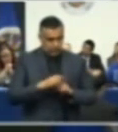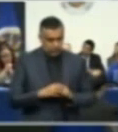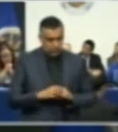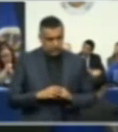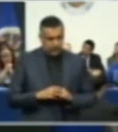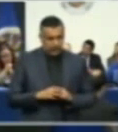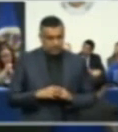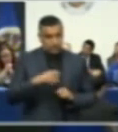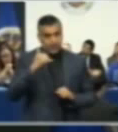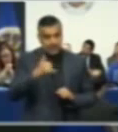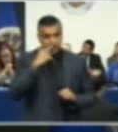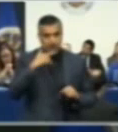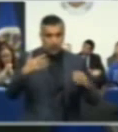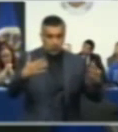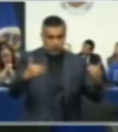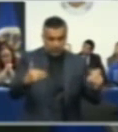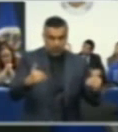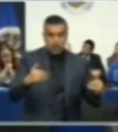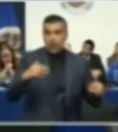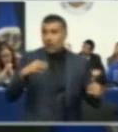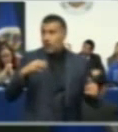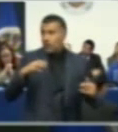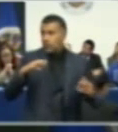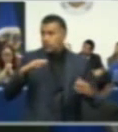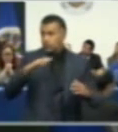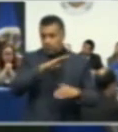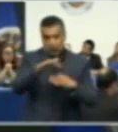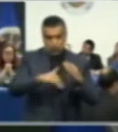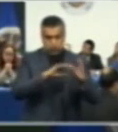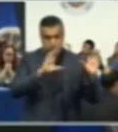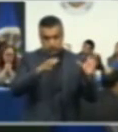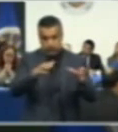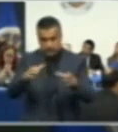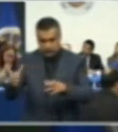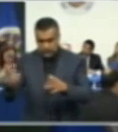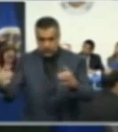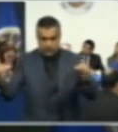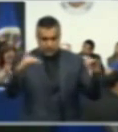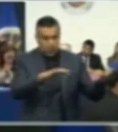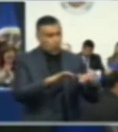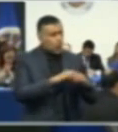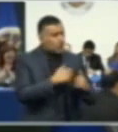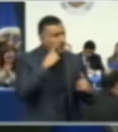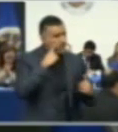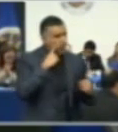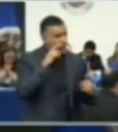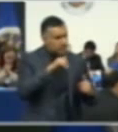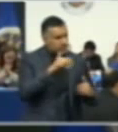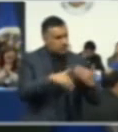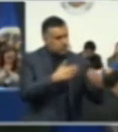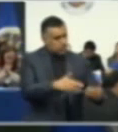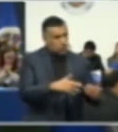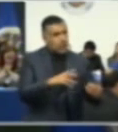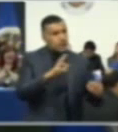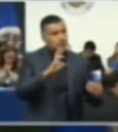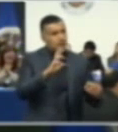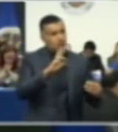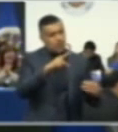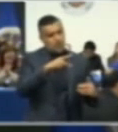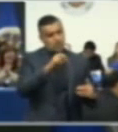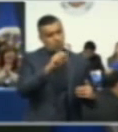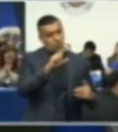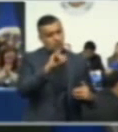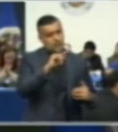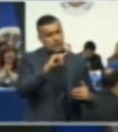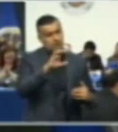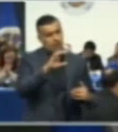y que se va a convocar tanto a las solicitantes como a otras entidades. ¿Cómo han pensado eso en términos de la política pública que